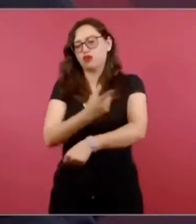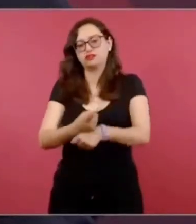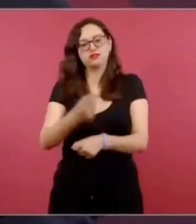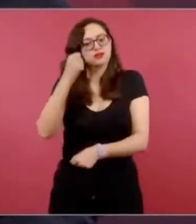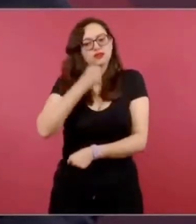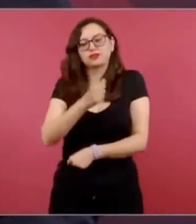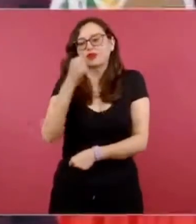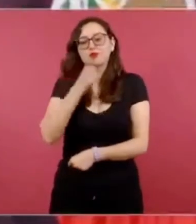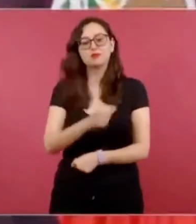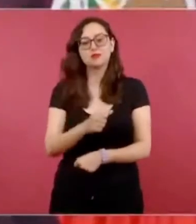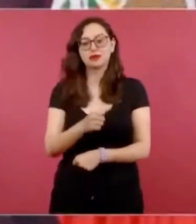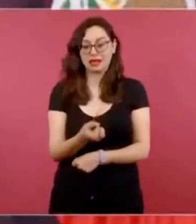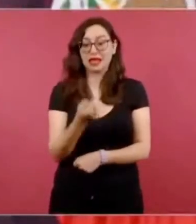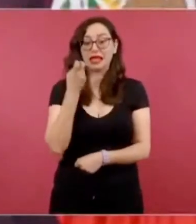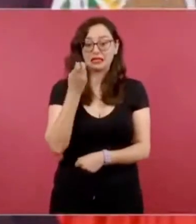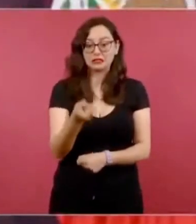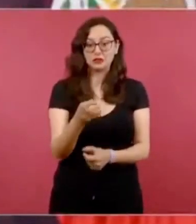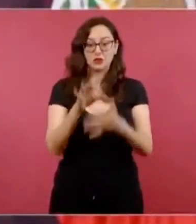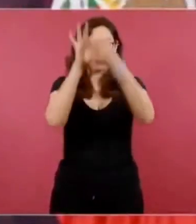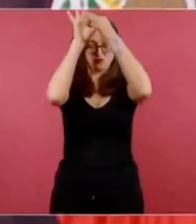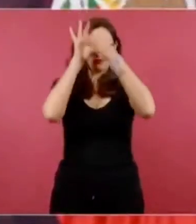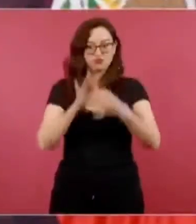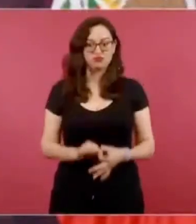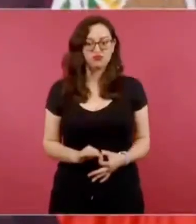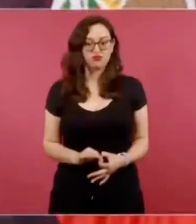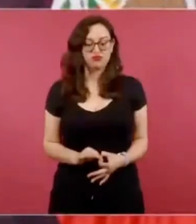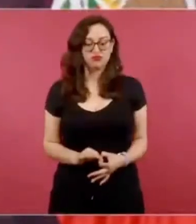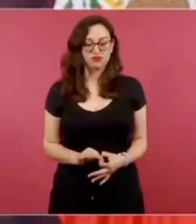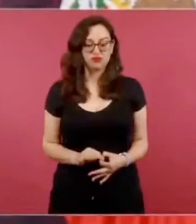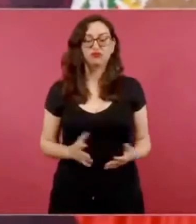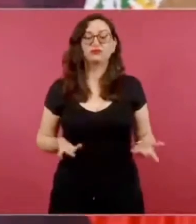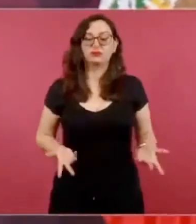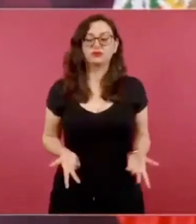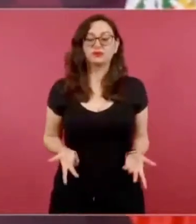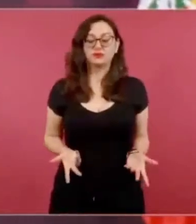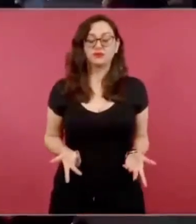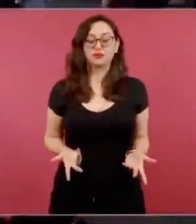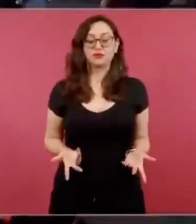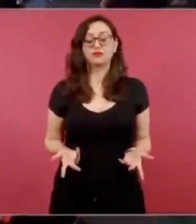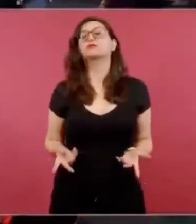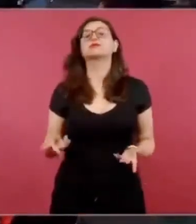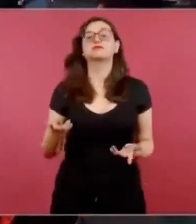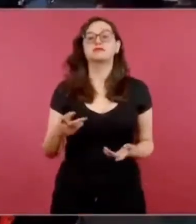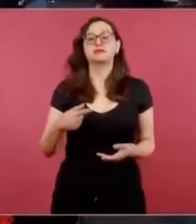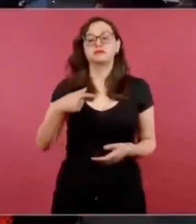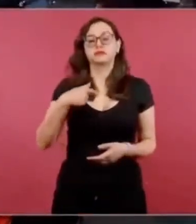Pero lo que sí probé es que llegaron en la desesperación